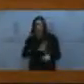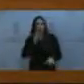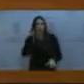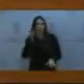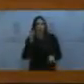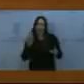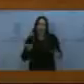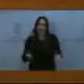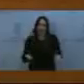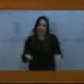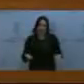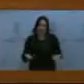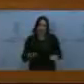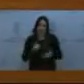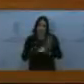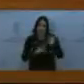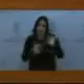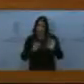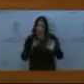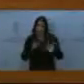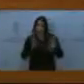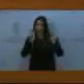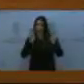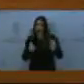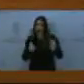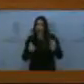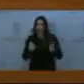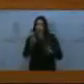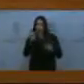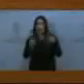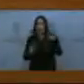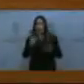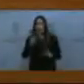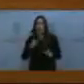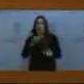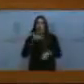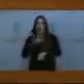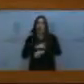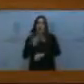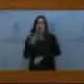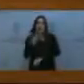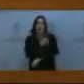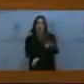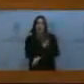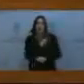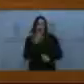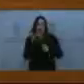particular, que nos trae aquí sobre el conflicto de los veterinarios despedidos por Traxa.